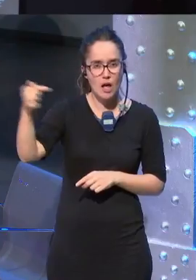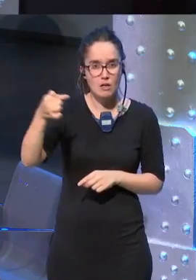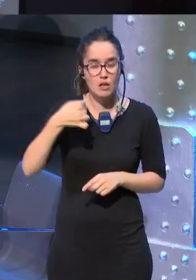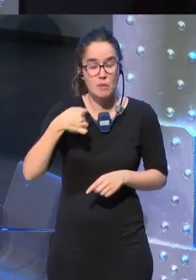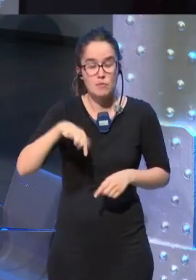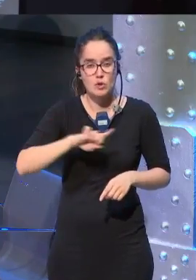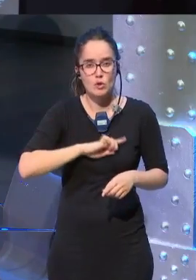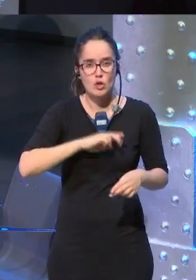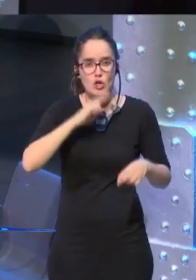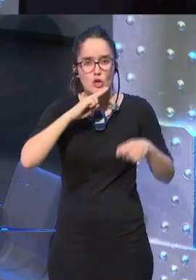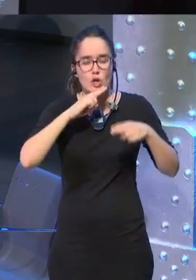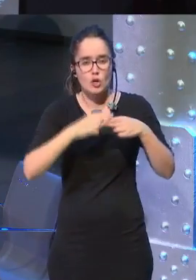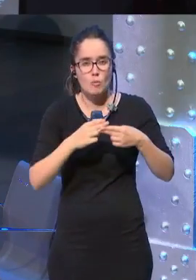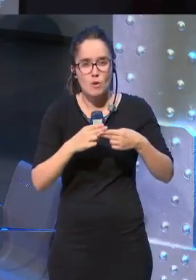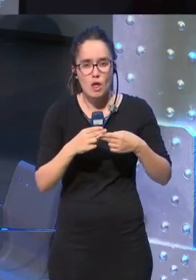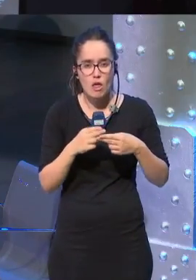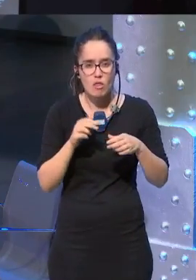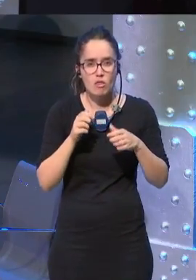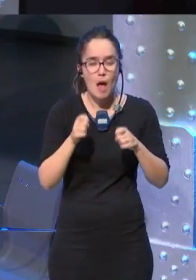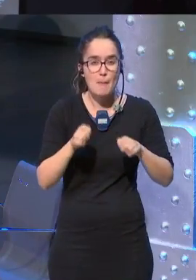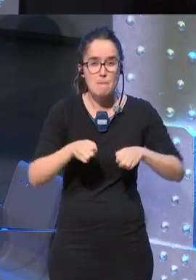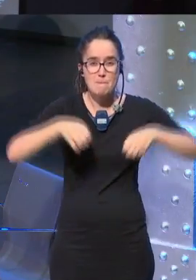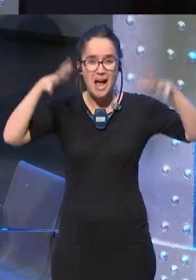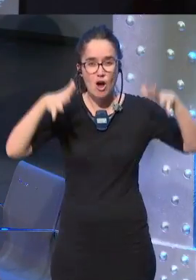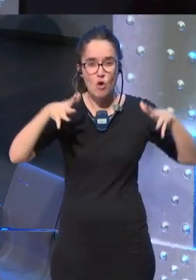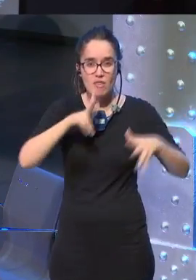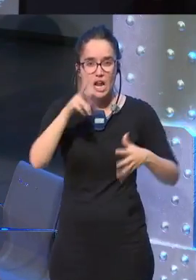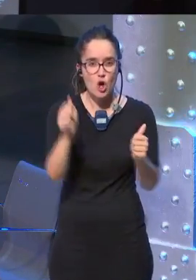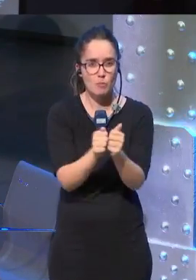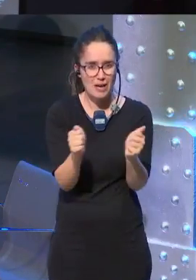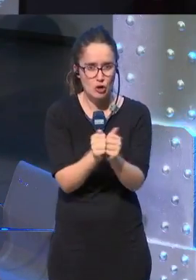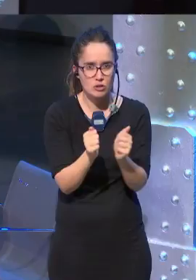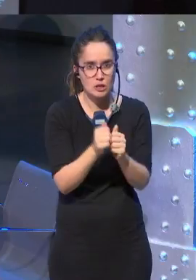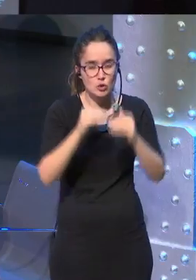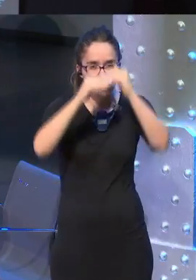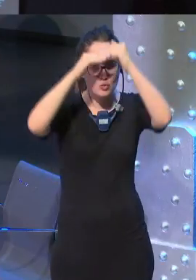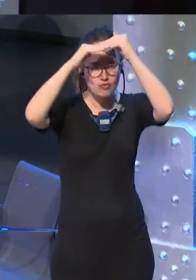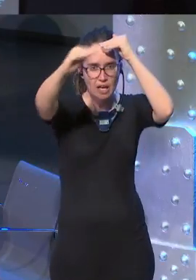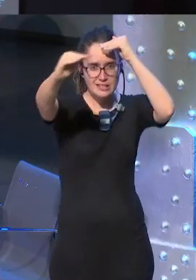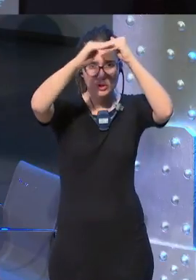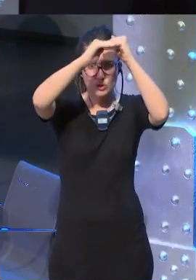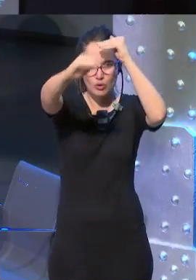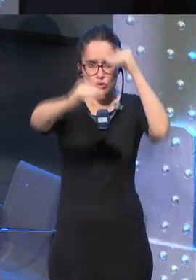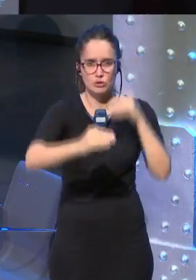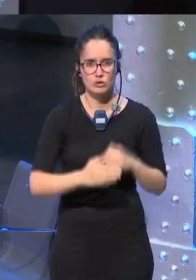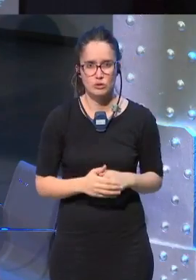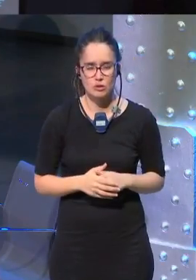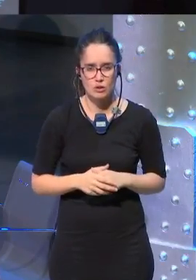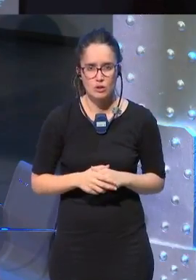que llamamos el mago del hormigón. Es un techo